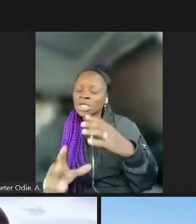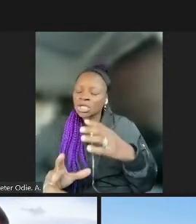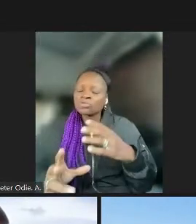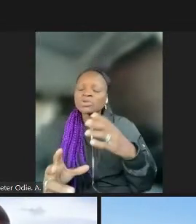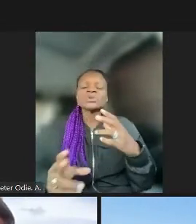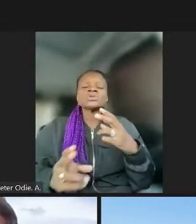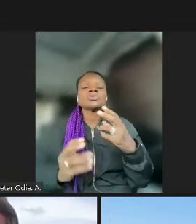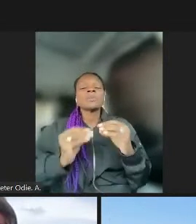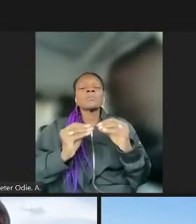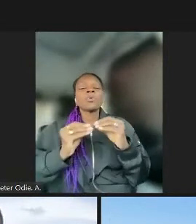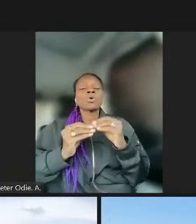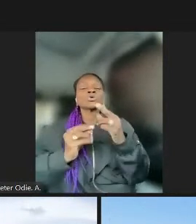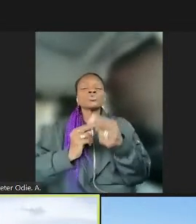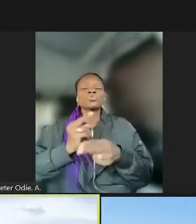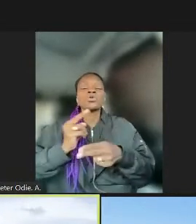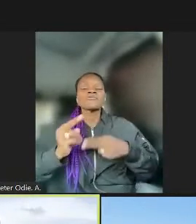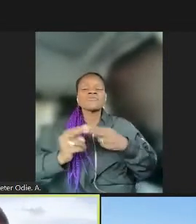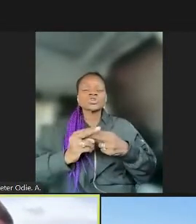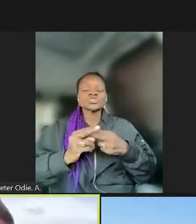este que sí, sí se anuncia.